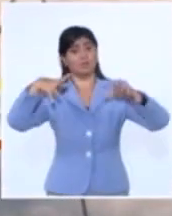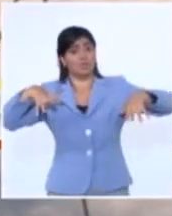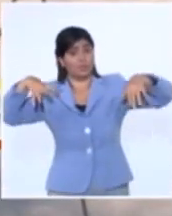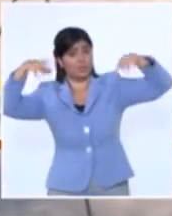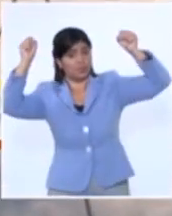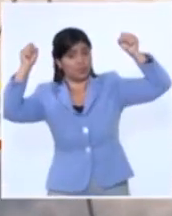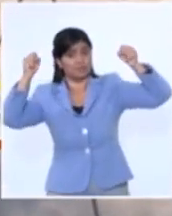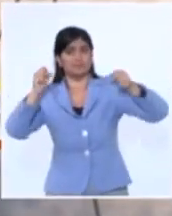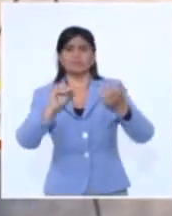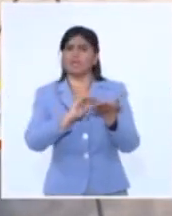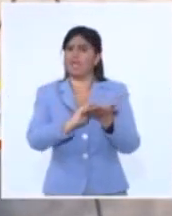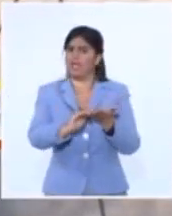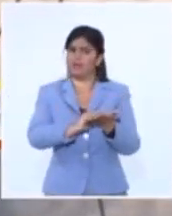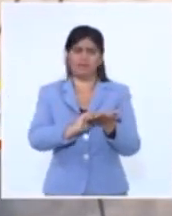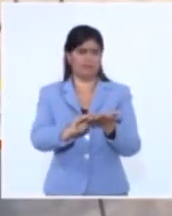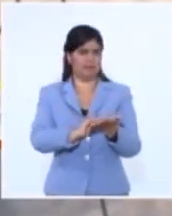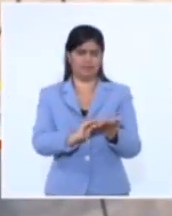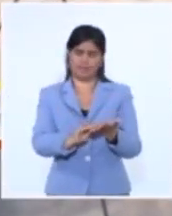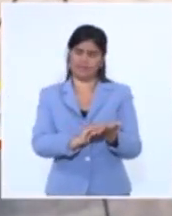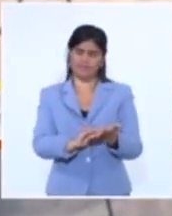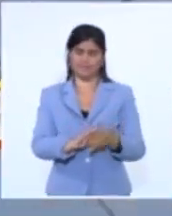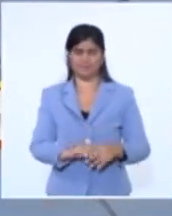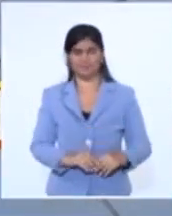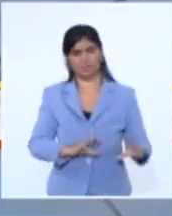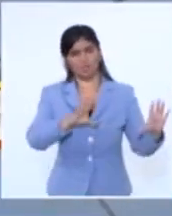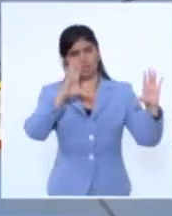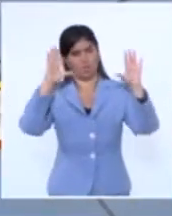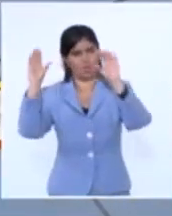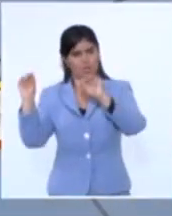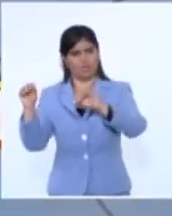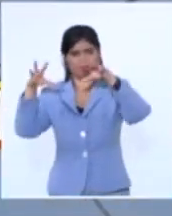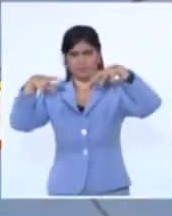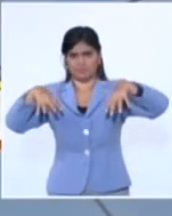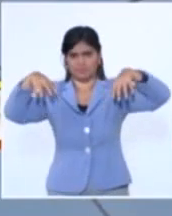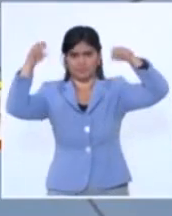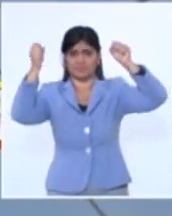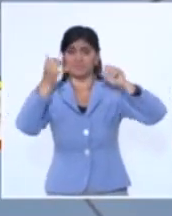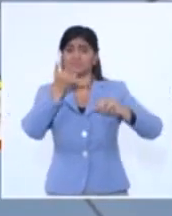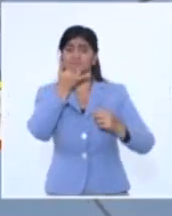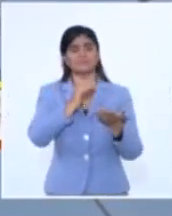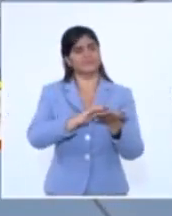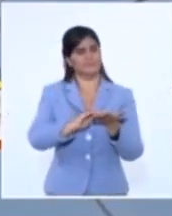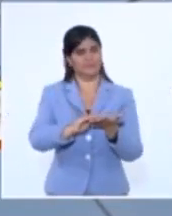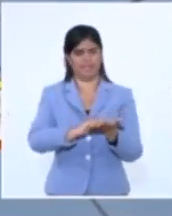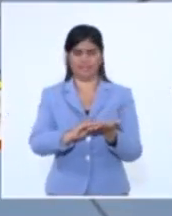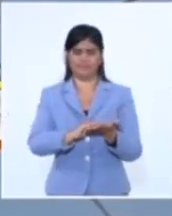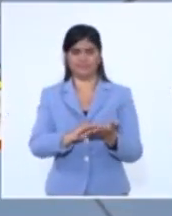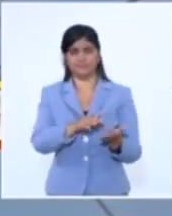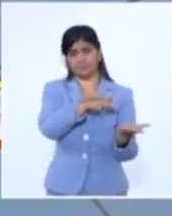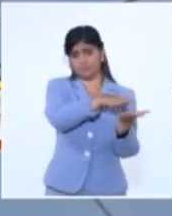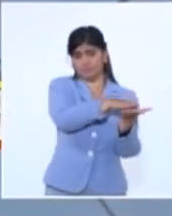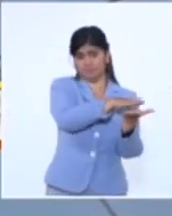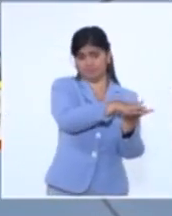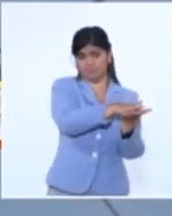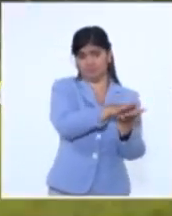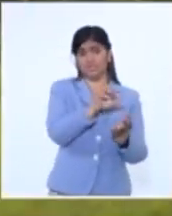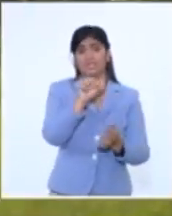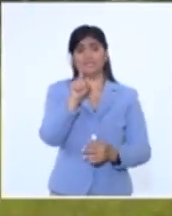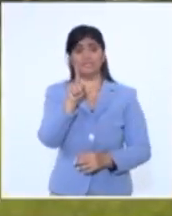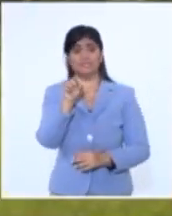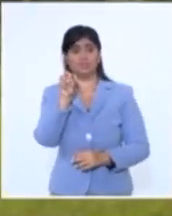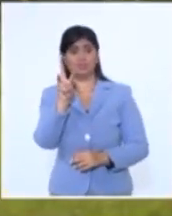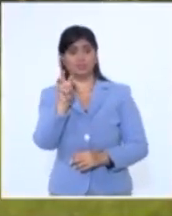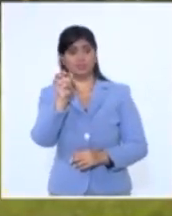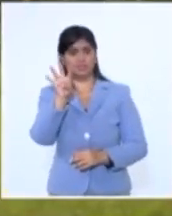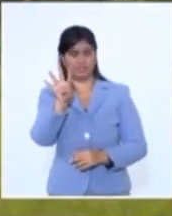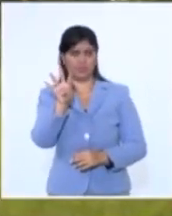afectaciones en el servicio eléctrico por déficit de capacidad de generación durante todo el día, incluida la máxima demanda, con una reserva que estamos estimando en